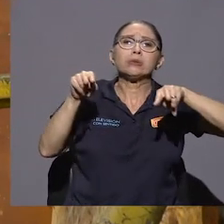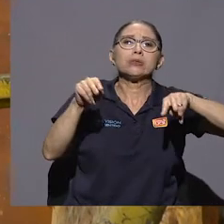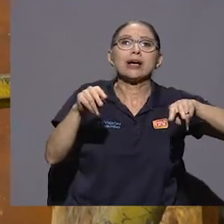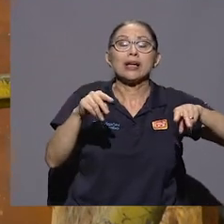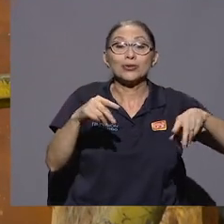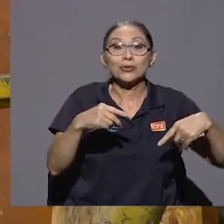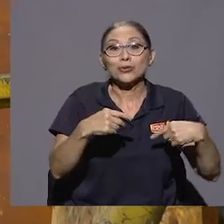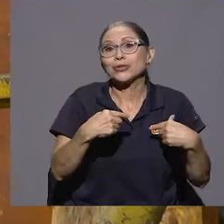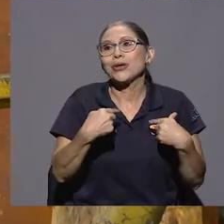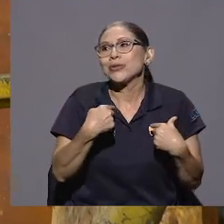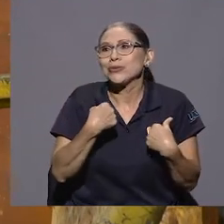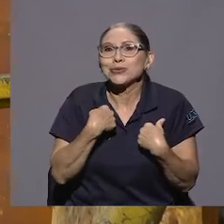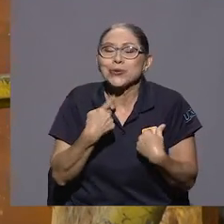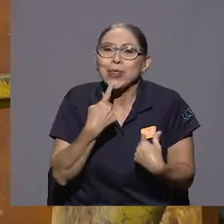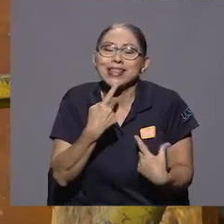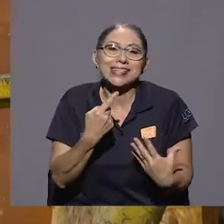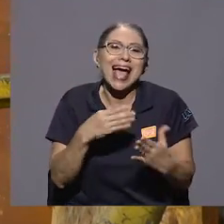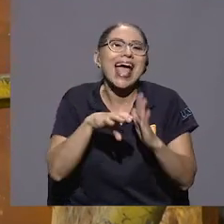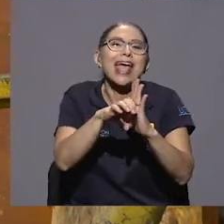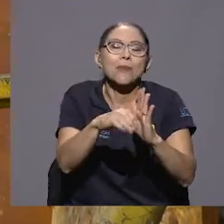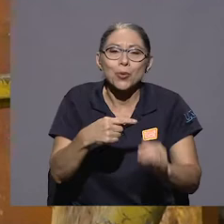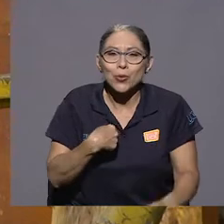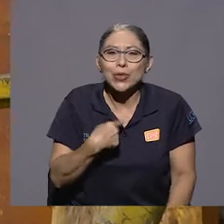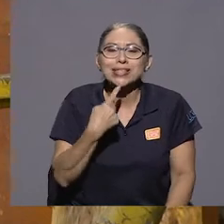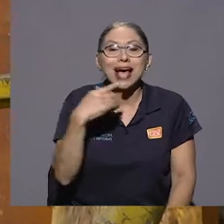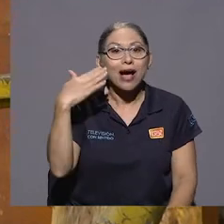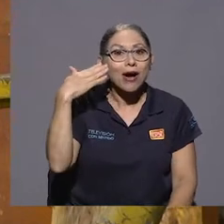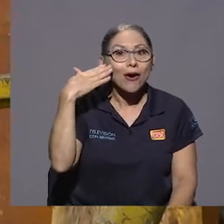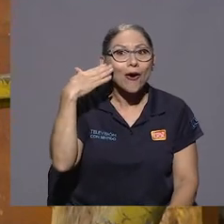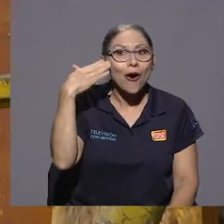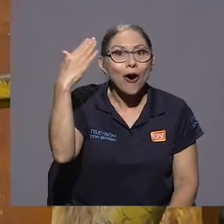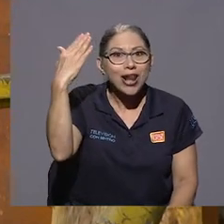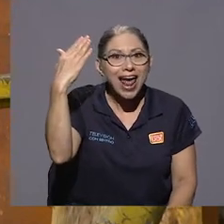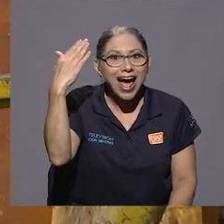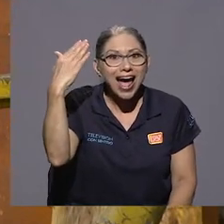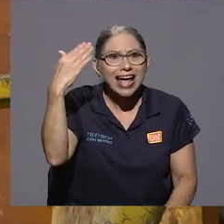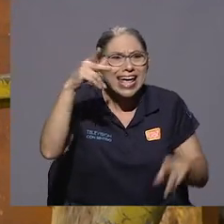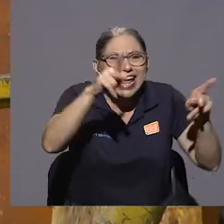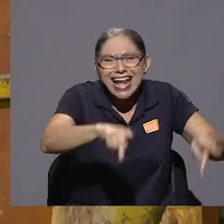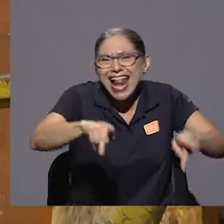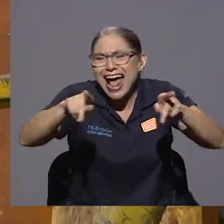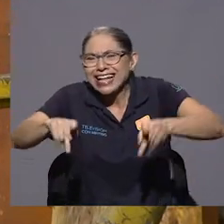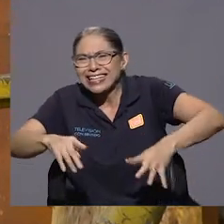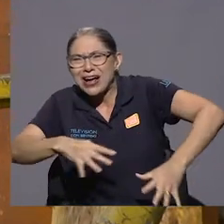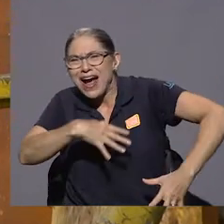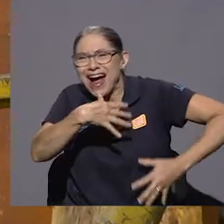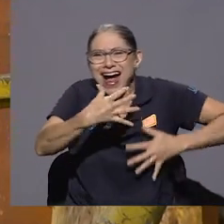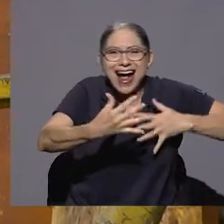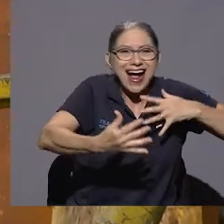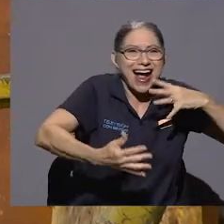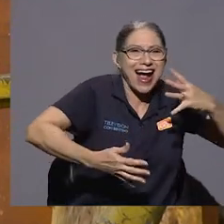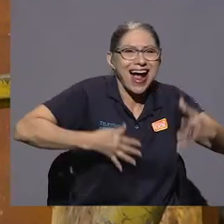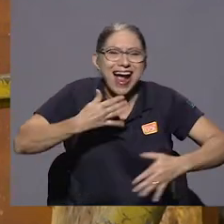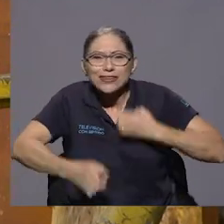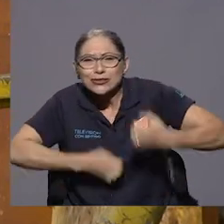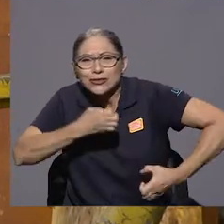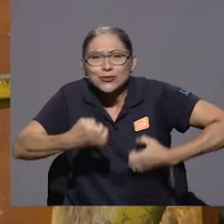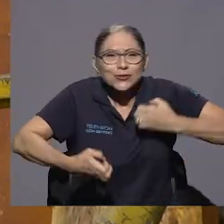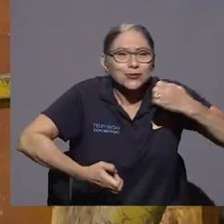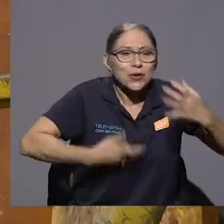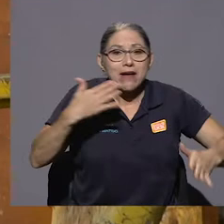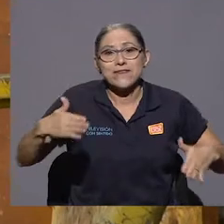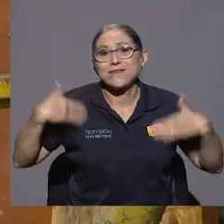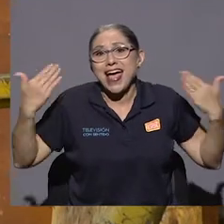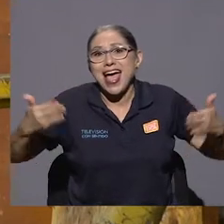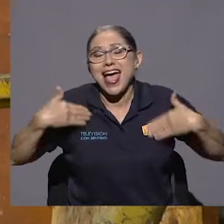hola, bueno, por ejemplo. Y era aquella efervescencia, aquella felicidad de los costarricenses que